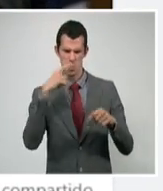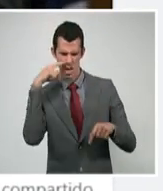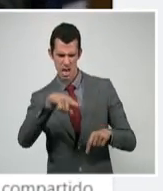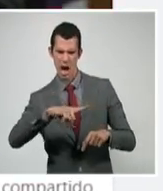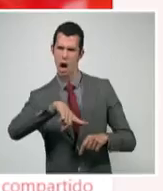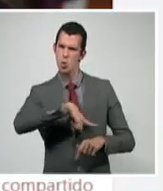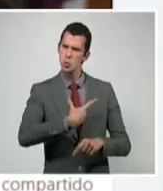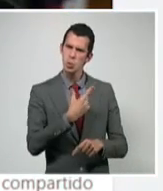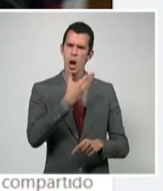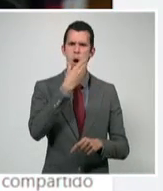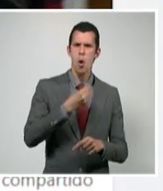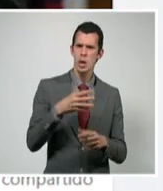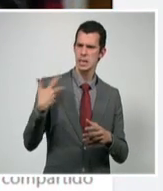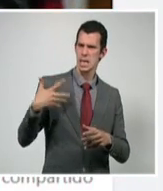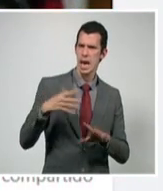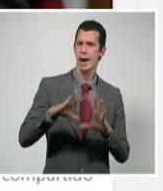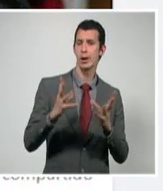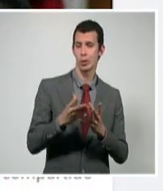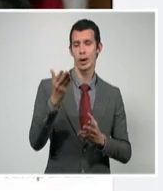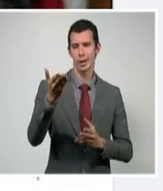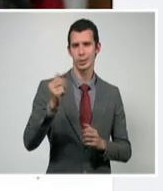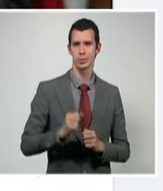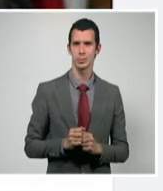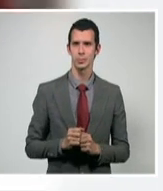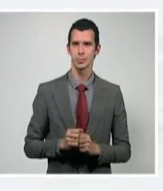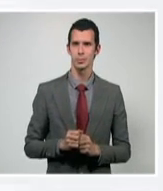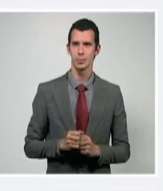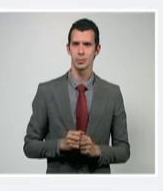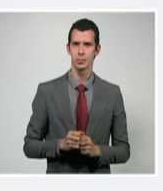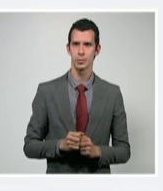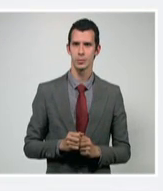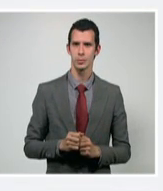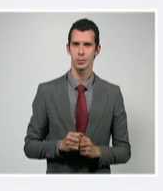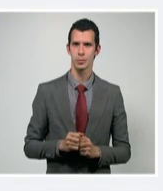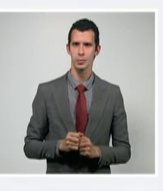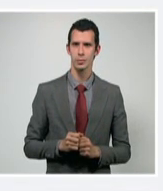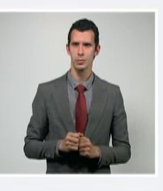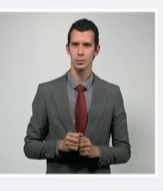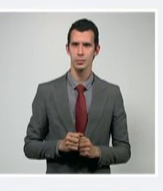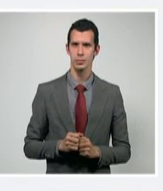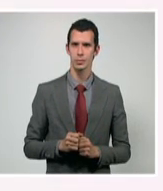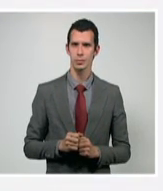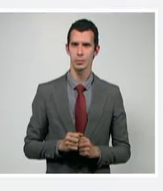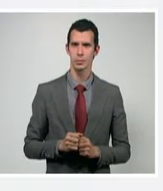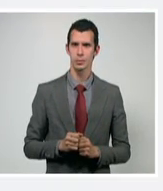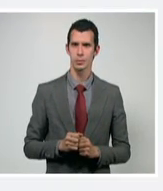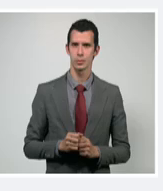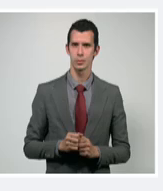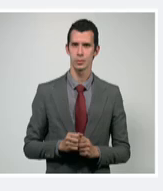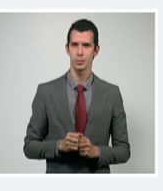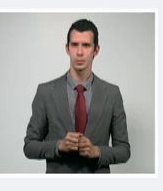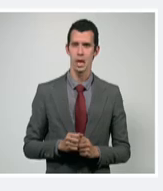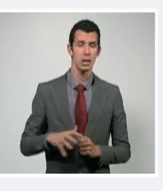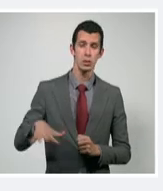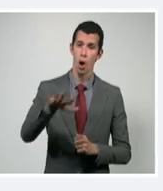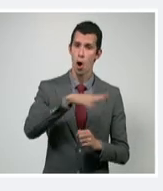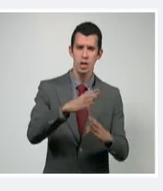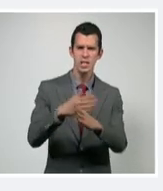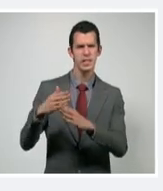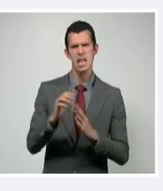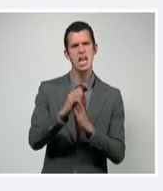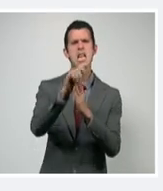artistas. La intención, desconocer el soporte fundamental ofrecido por la institucionalidad cultural al arte contemporáneo en